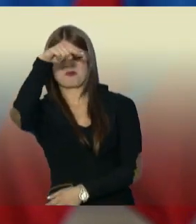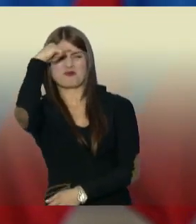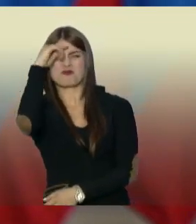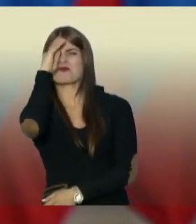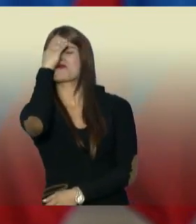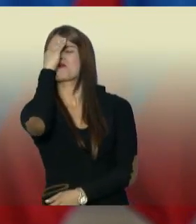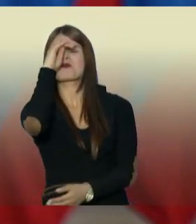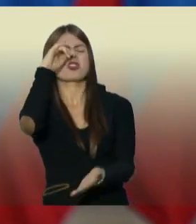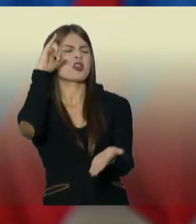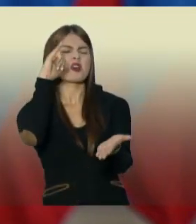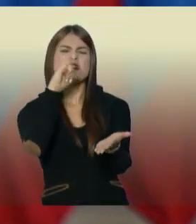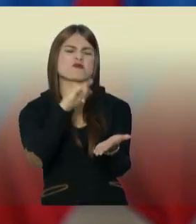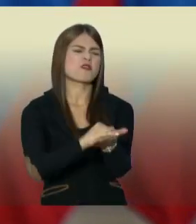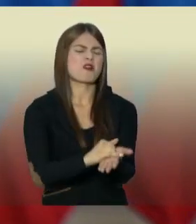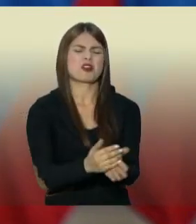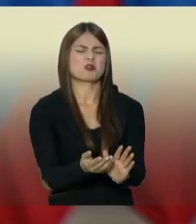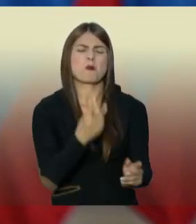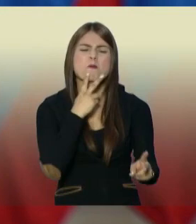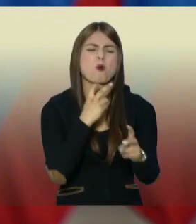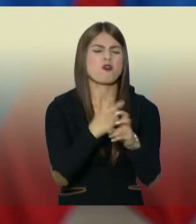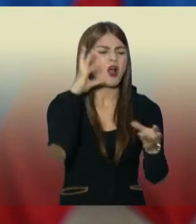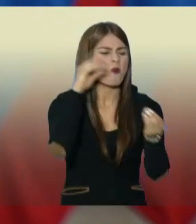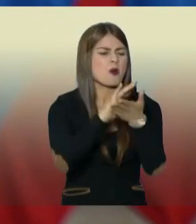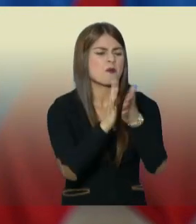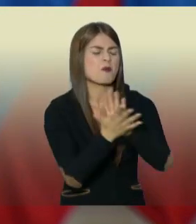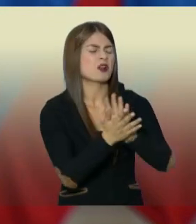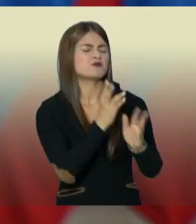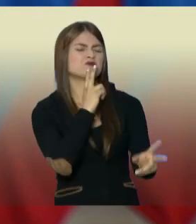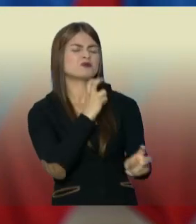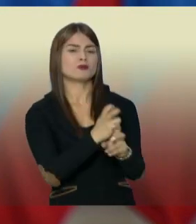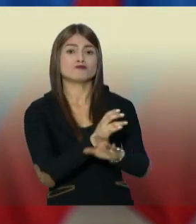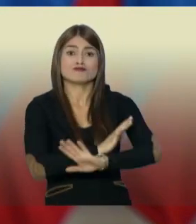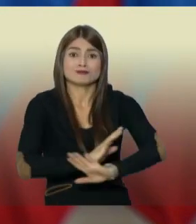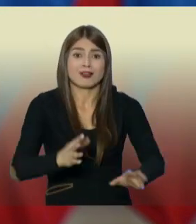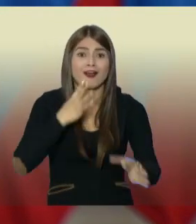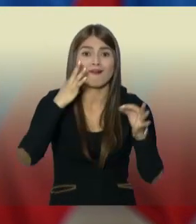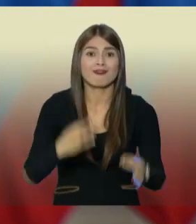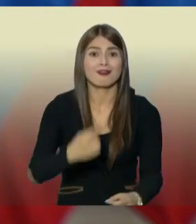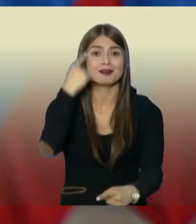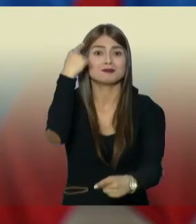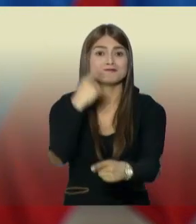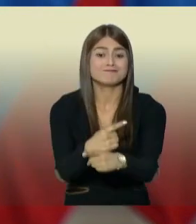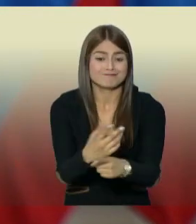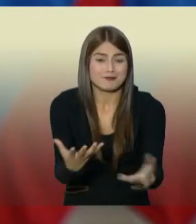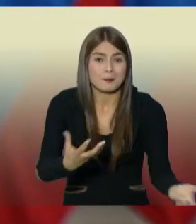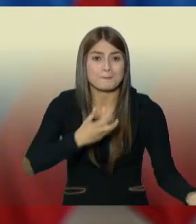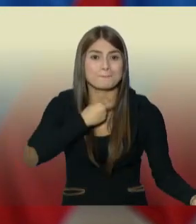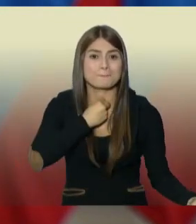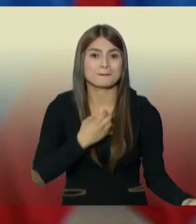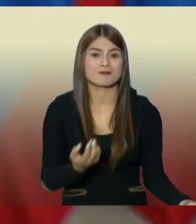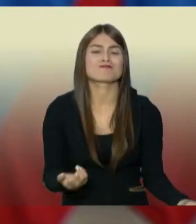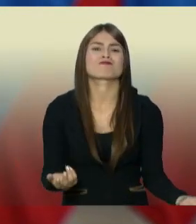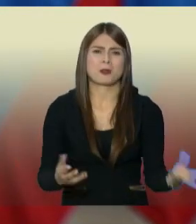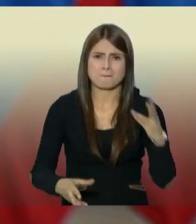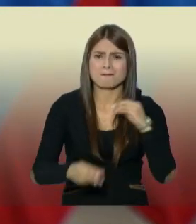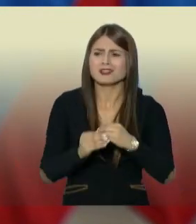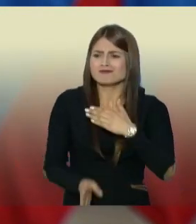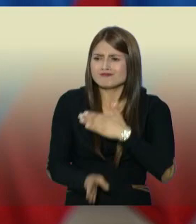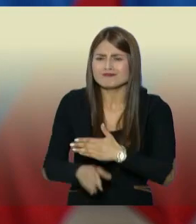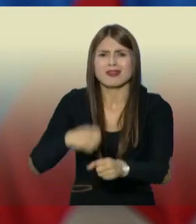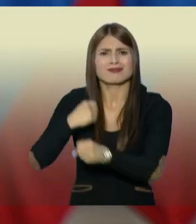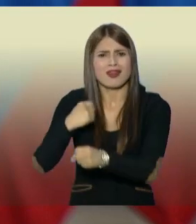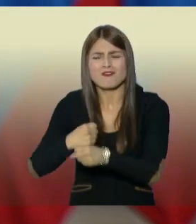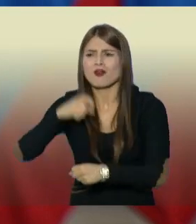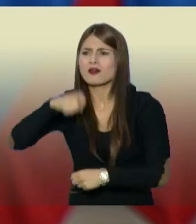pues lo hicimos posible y al mismo tiempo hemos trabajado sin descanso para poner en marcha las leyes las reformas y los